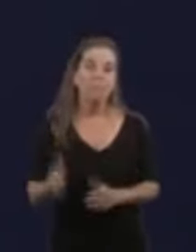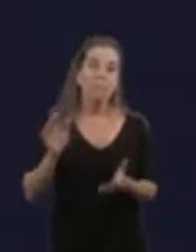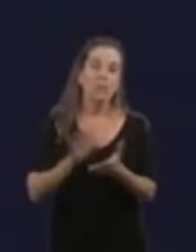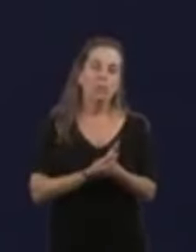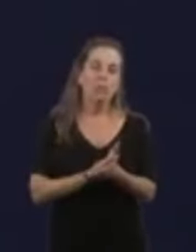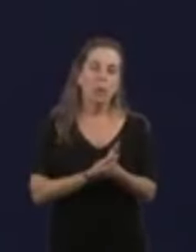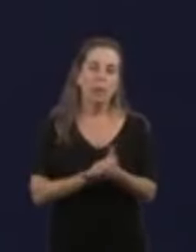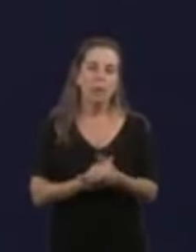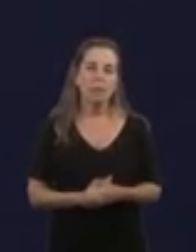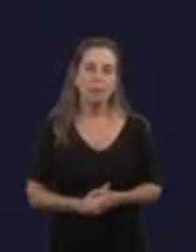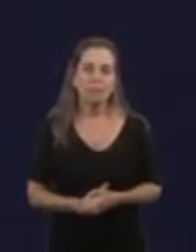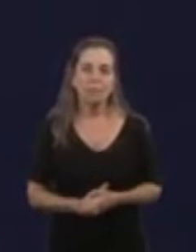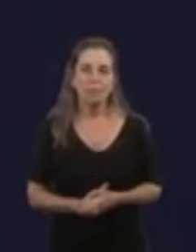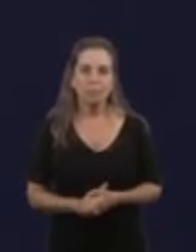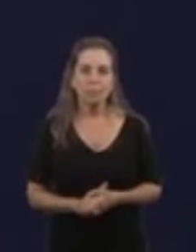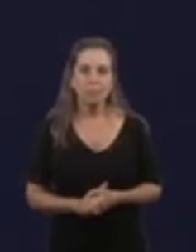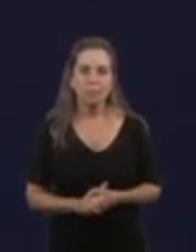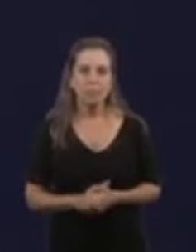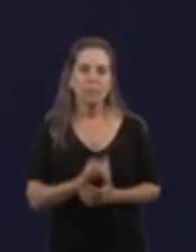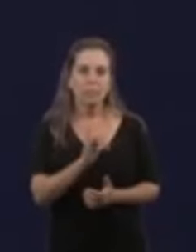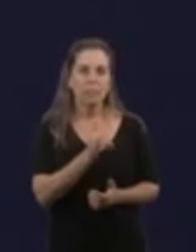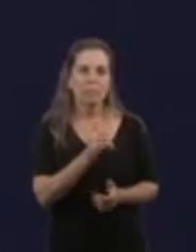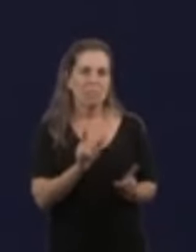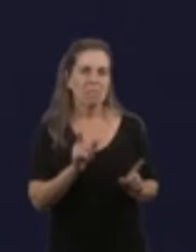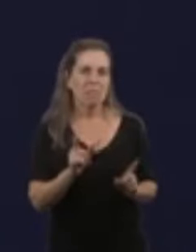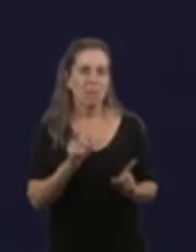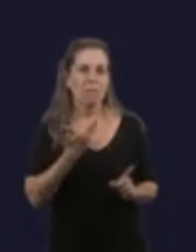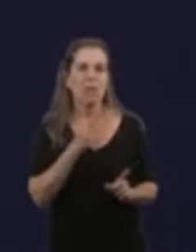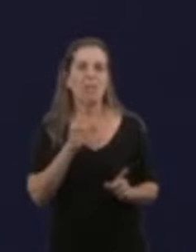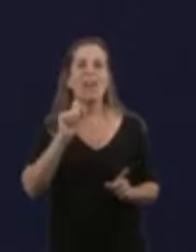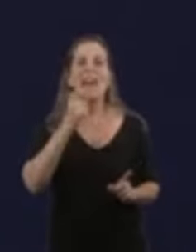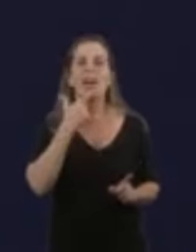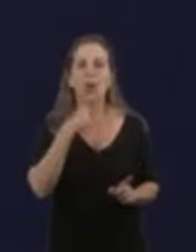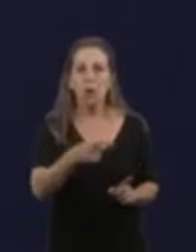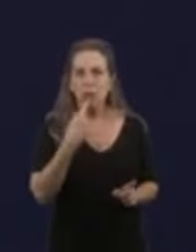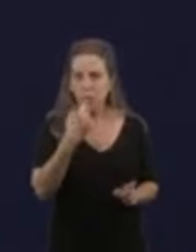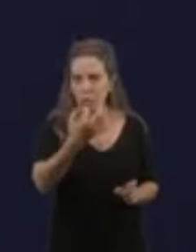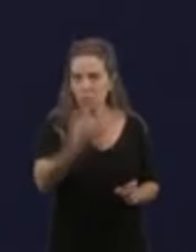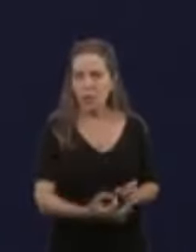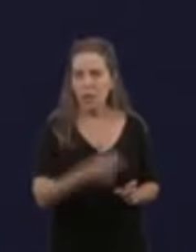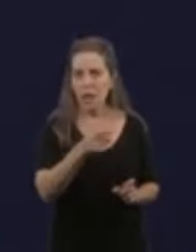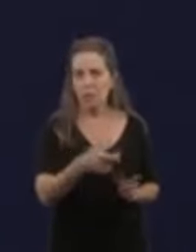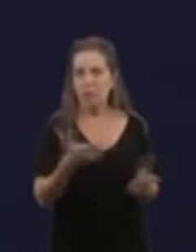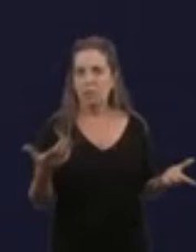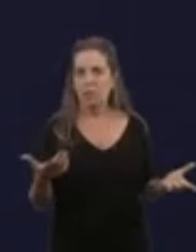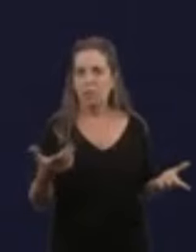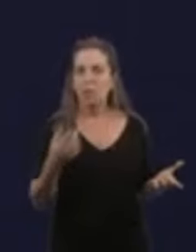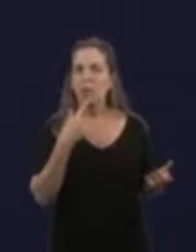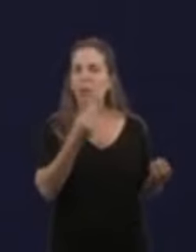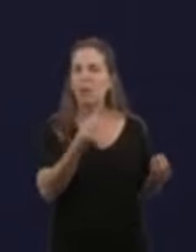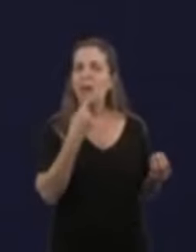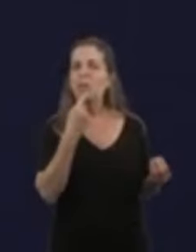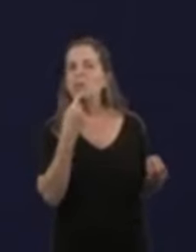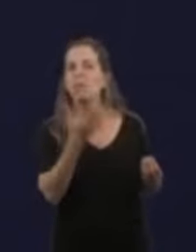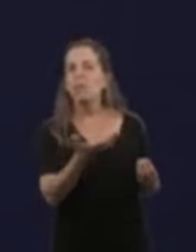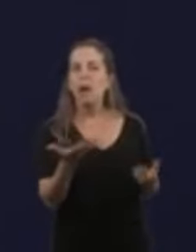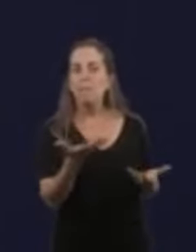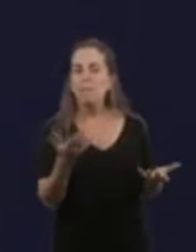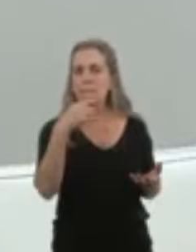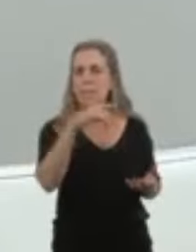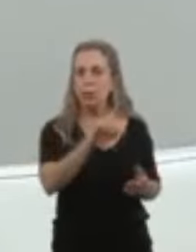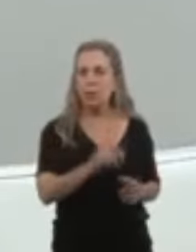a lo sí lo que dijo Franco es correcto Cuál es el no no entiendo bien el punto